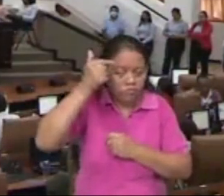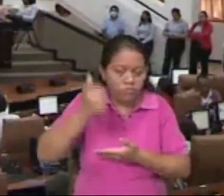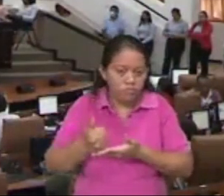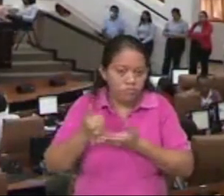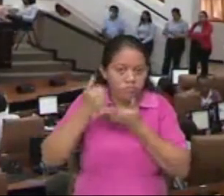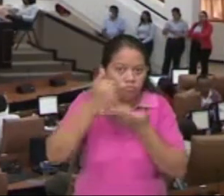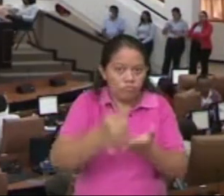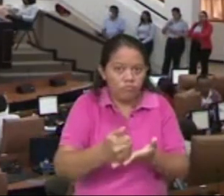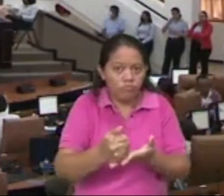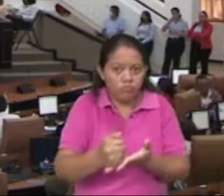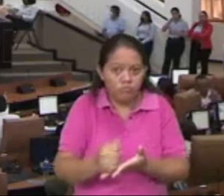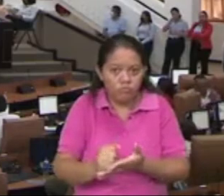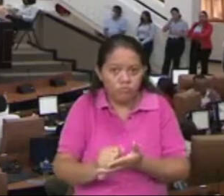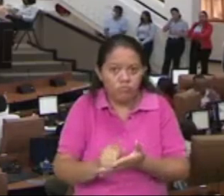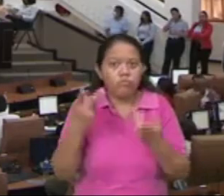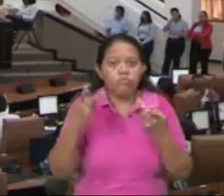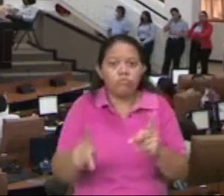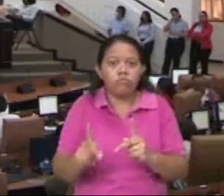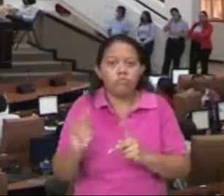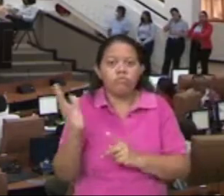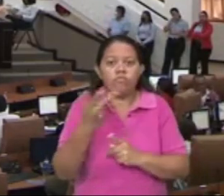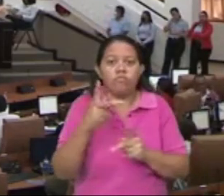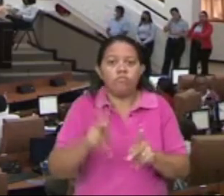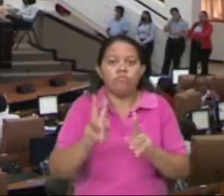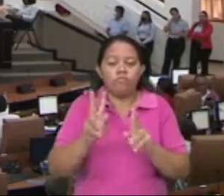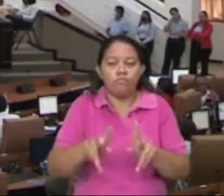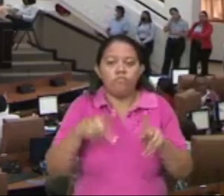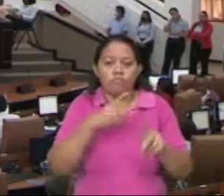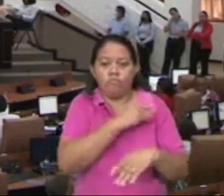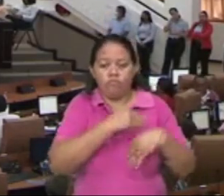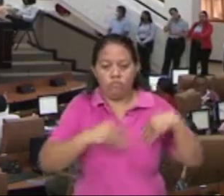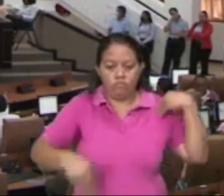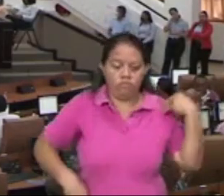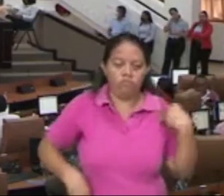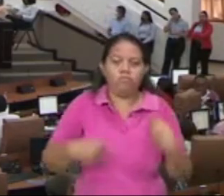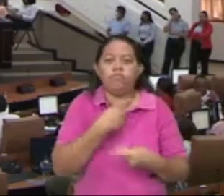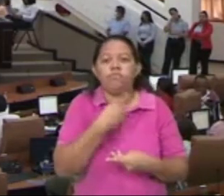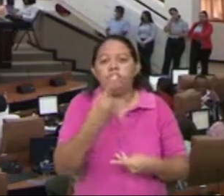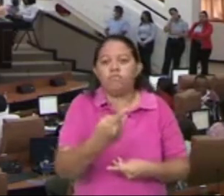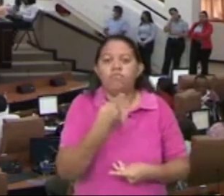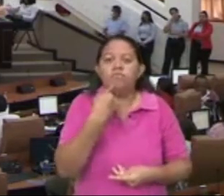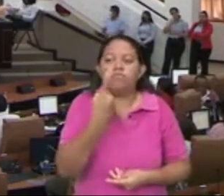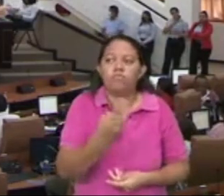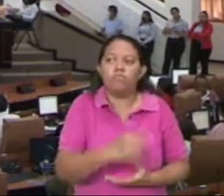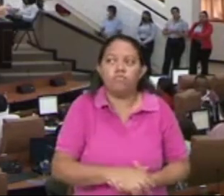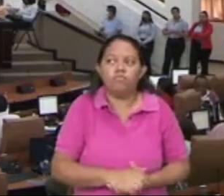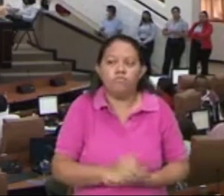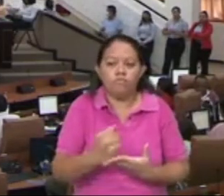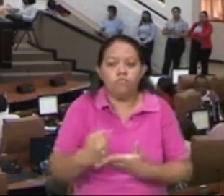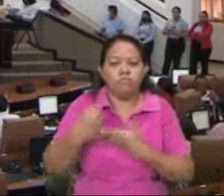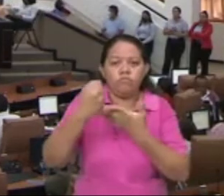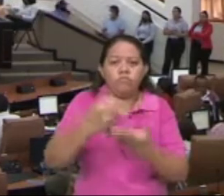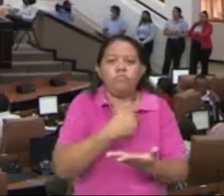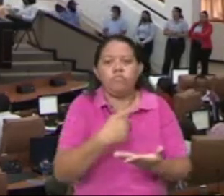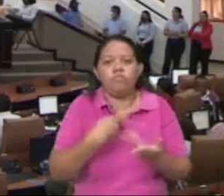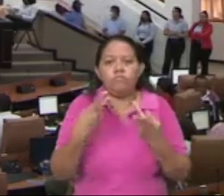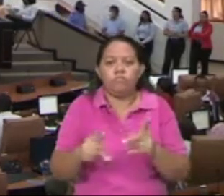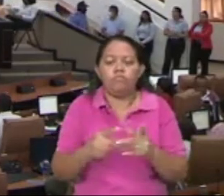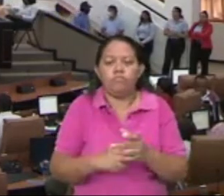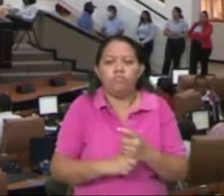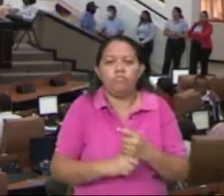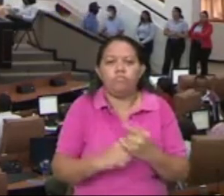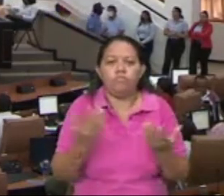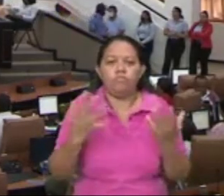la trayectoria de la Presidencia de la República, con autonomía técnica, administrativa,